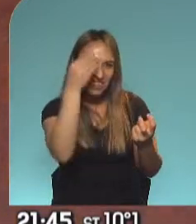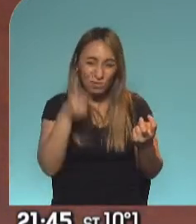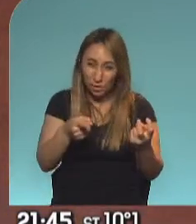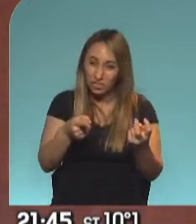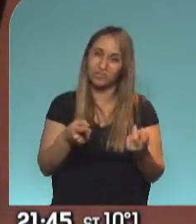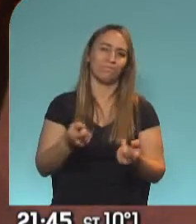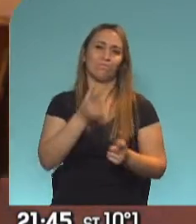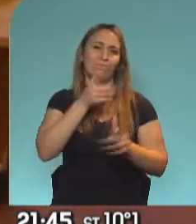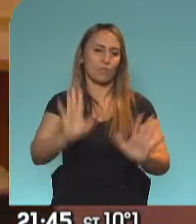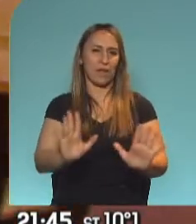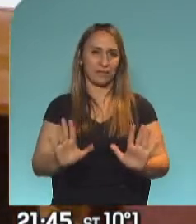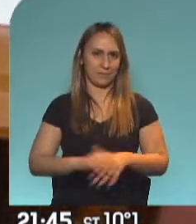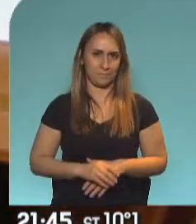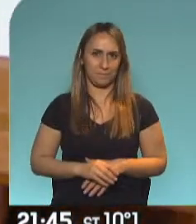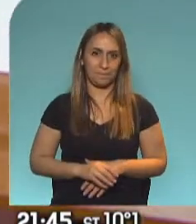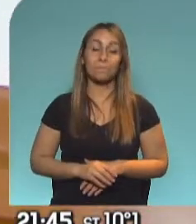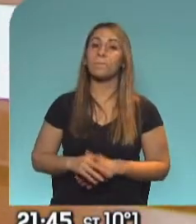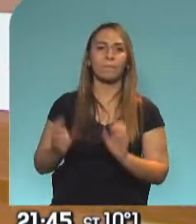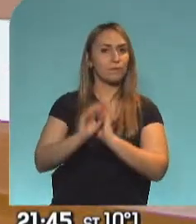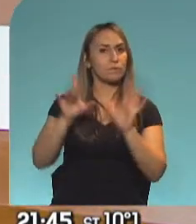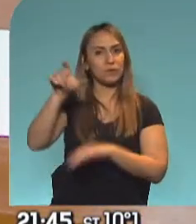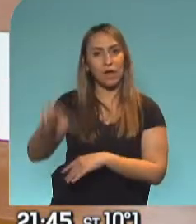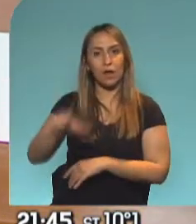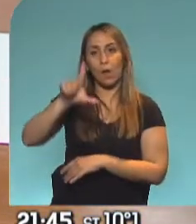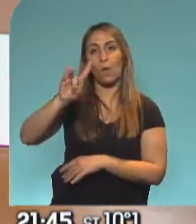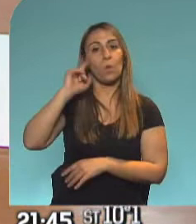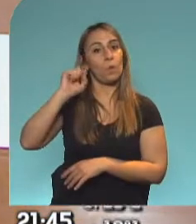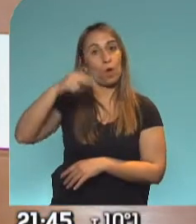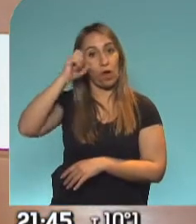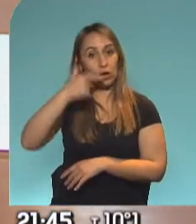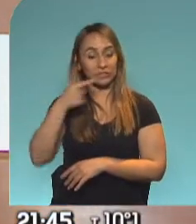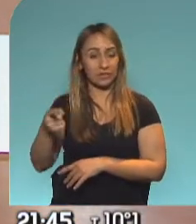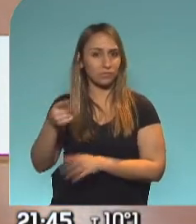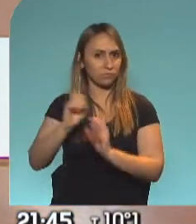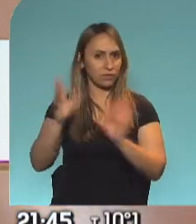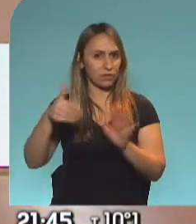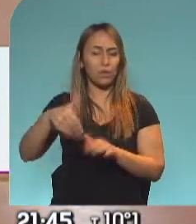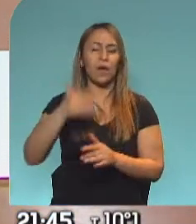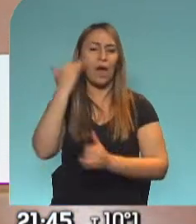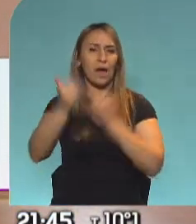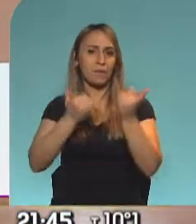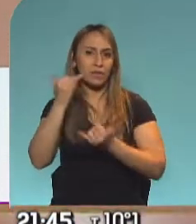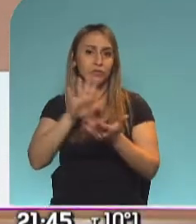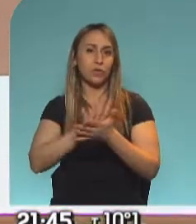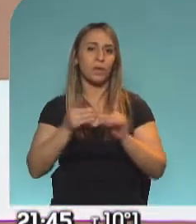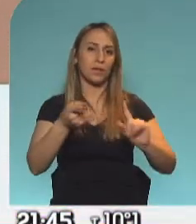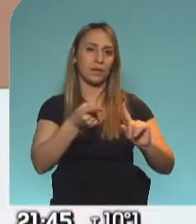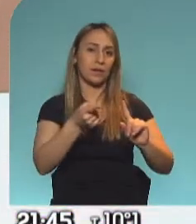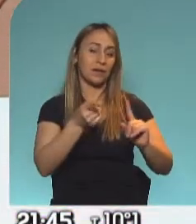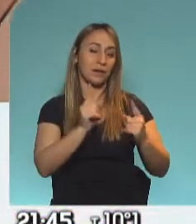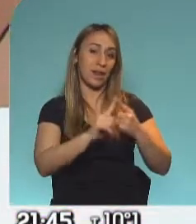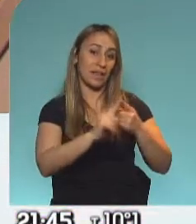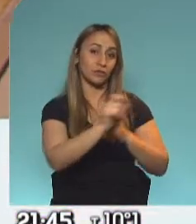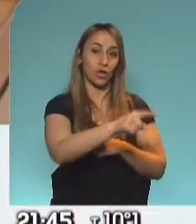Contundente, Lugones, como lo también será en la segunda parte, fundamentalmente cuando se refiere a su relación con el presidente de la Corte